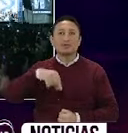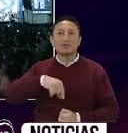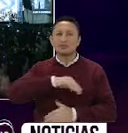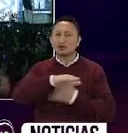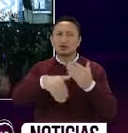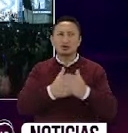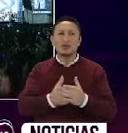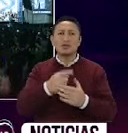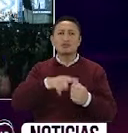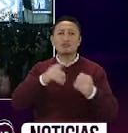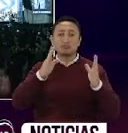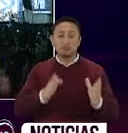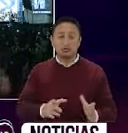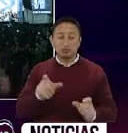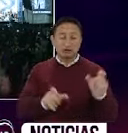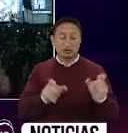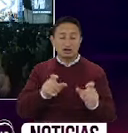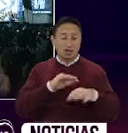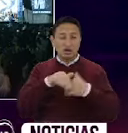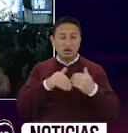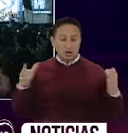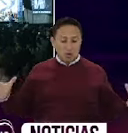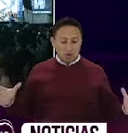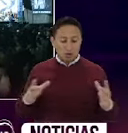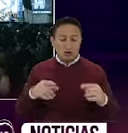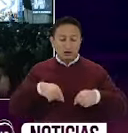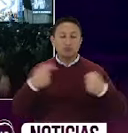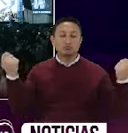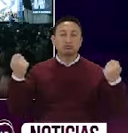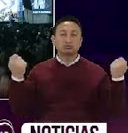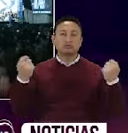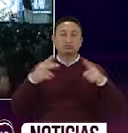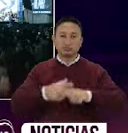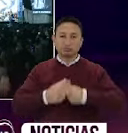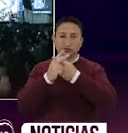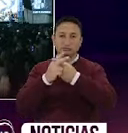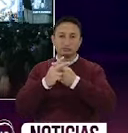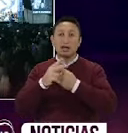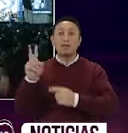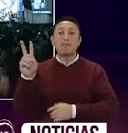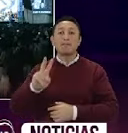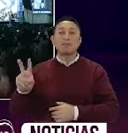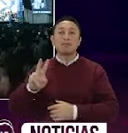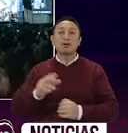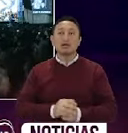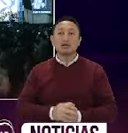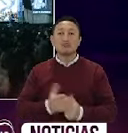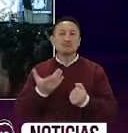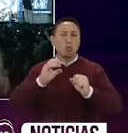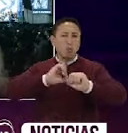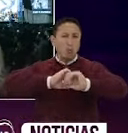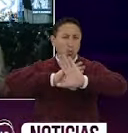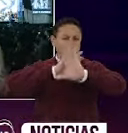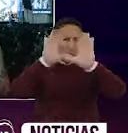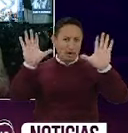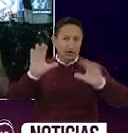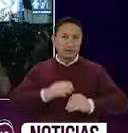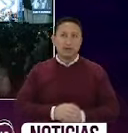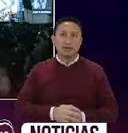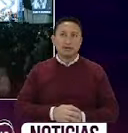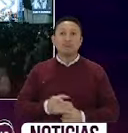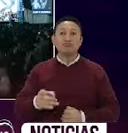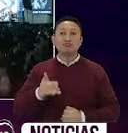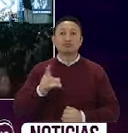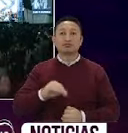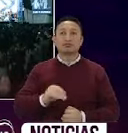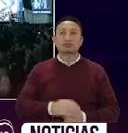todos sus quiteños, a todos sus habitantes, con esta celebración que ha iniciado este día viernes, desde muy tempranas horas en la mañana, con el